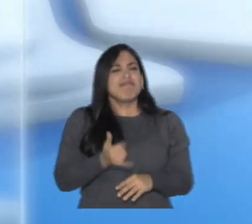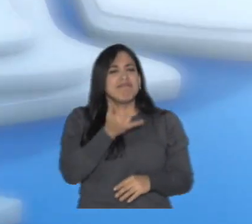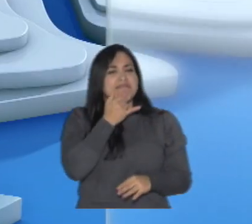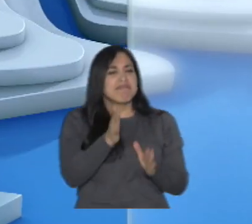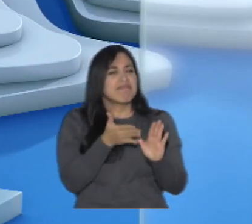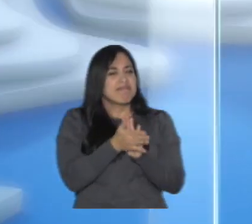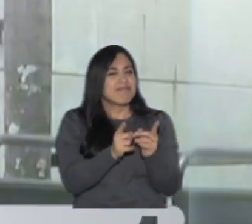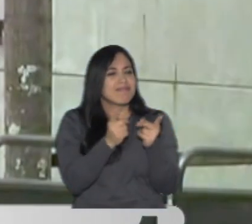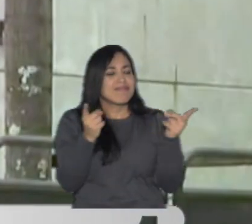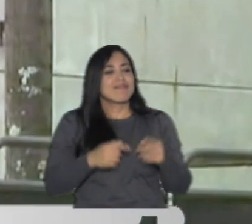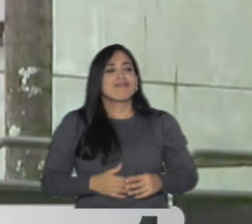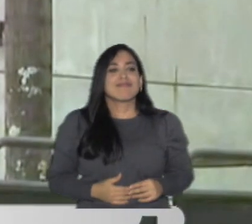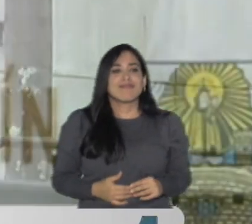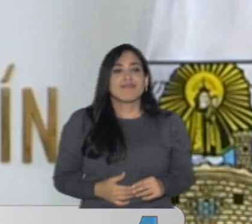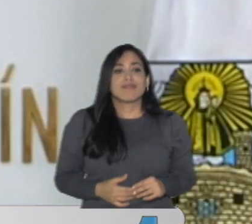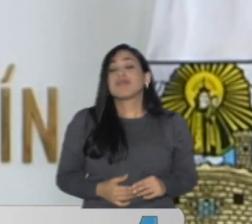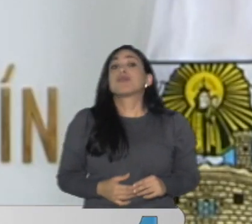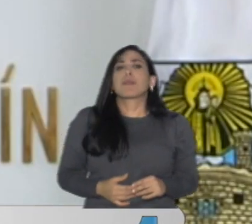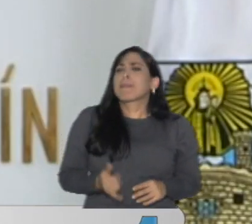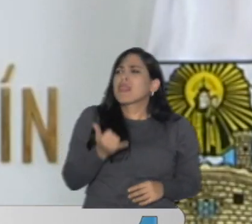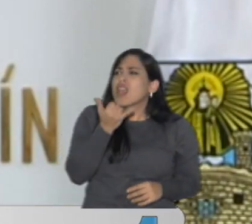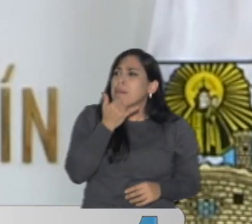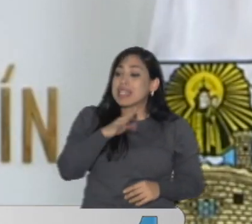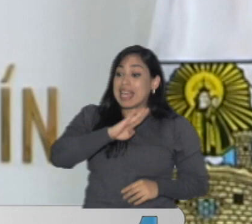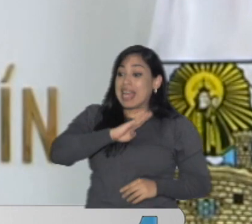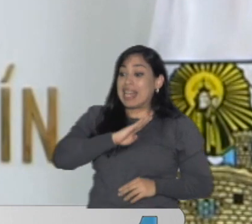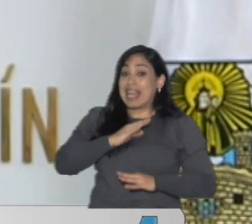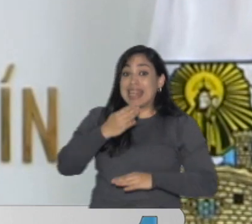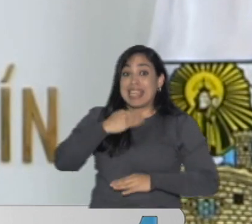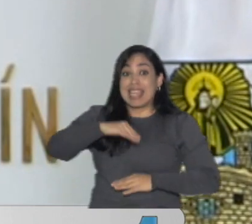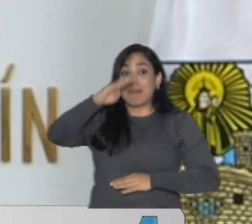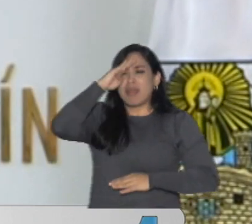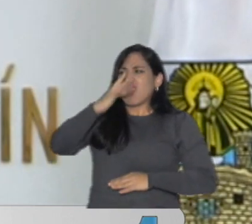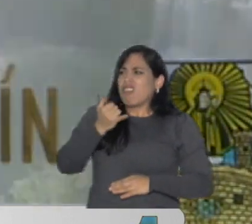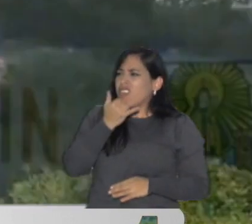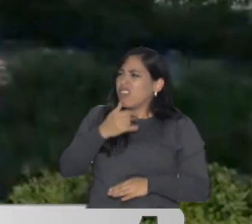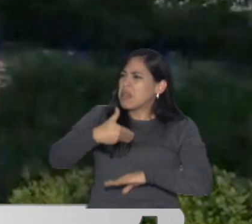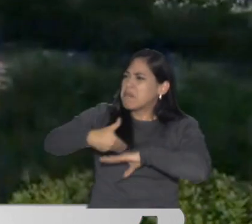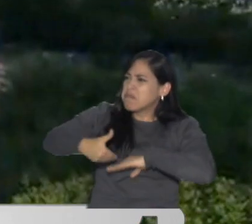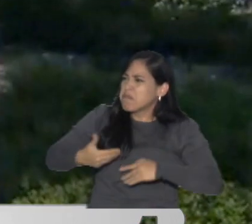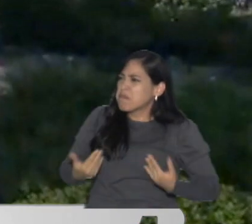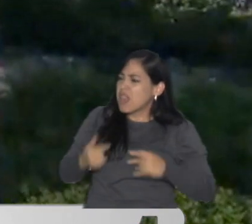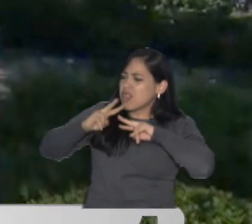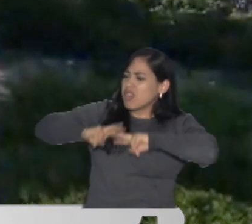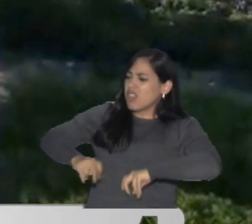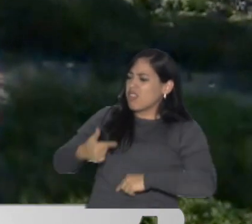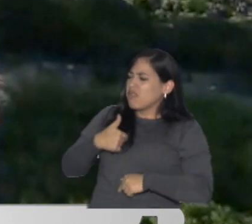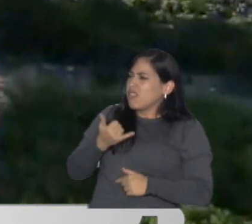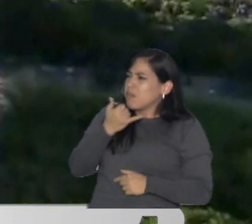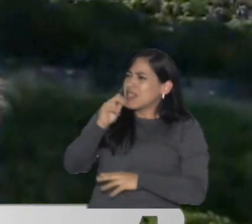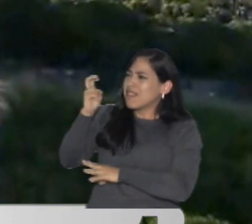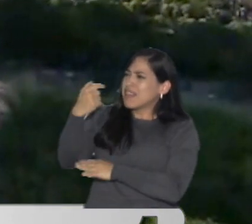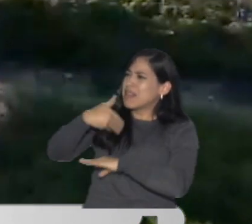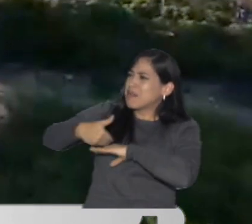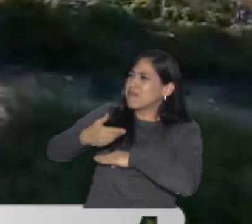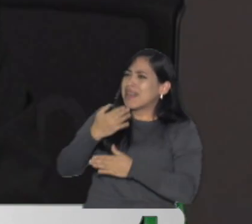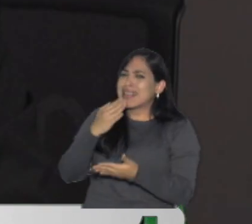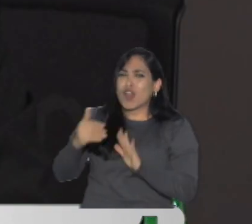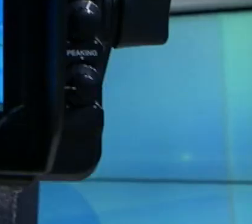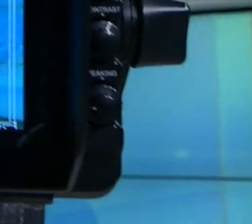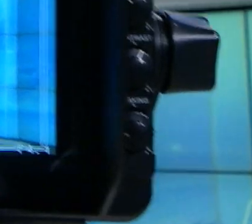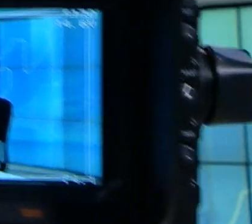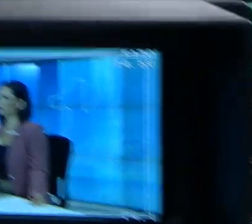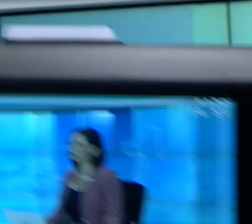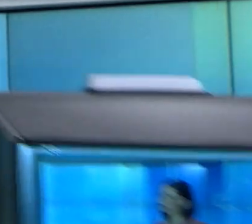regresar espero. ¿Qué dice el alcalde Daniel Quintero por la solicitud de investigación que hizo la Fiscalía en su